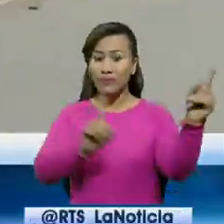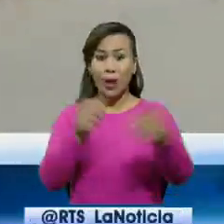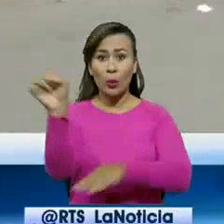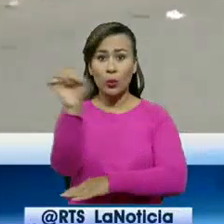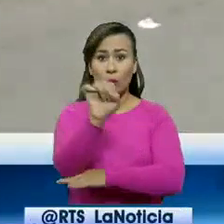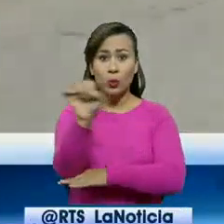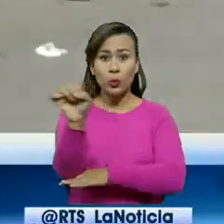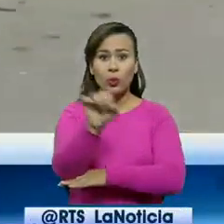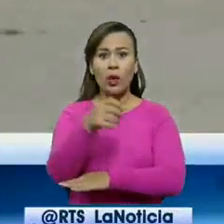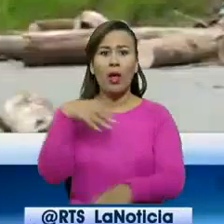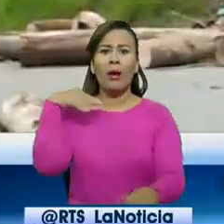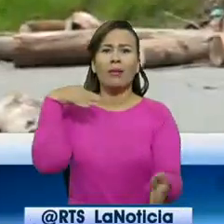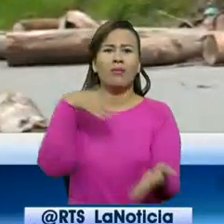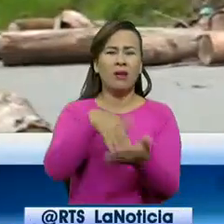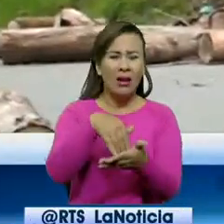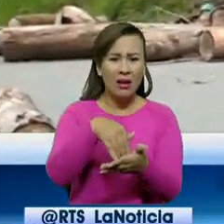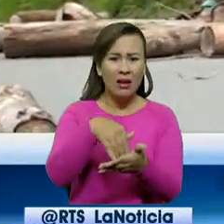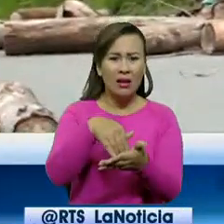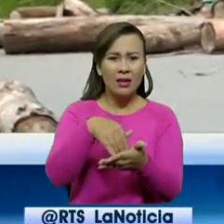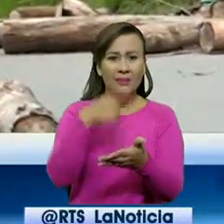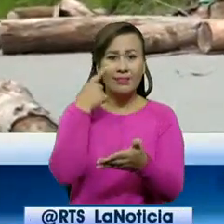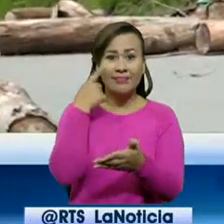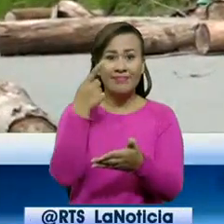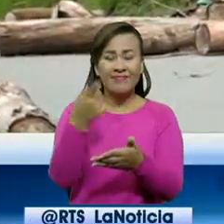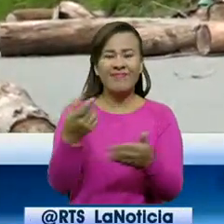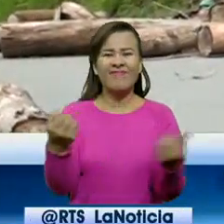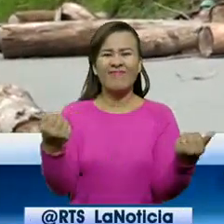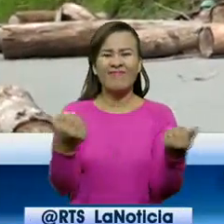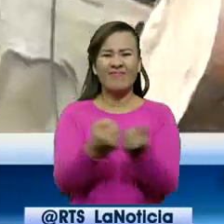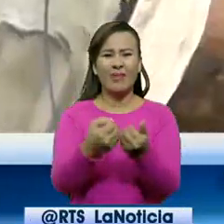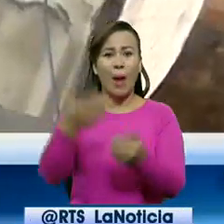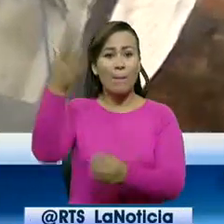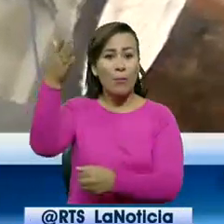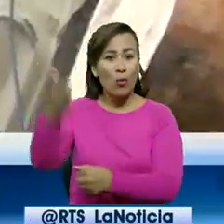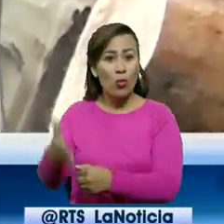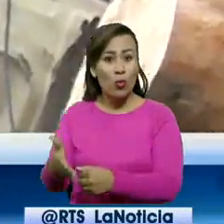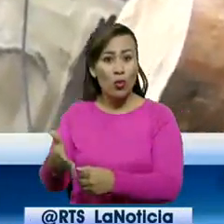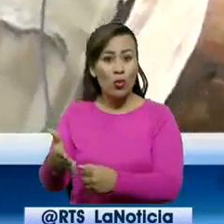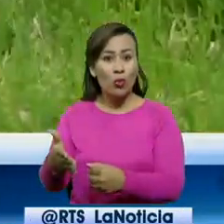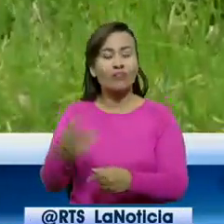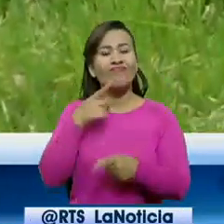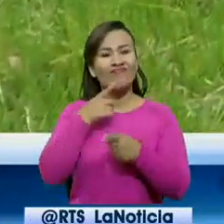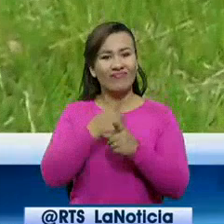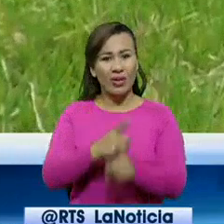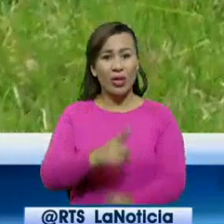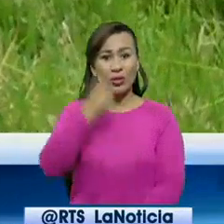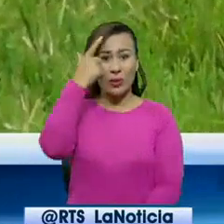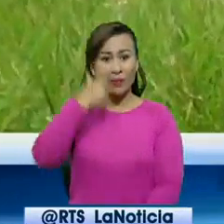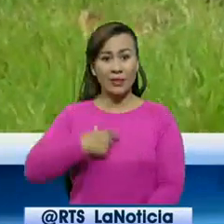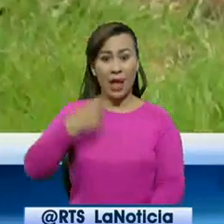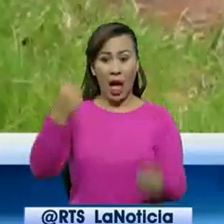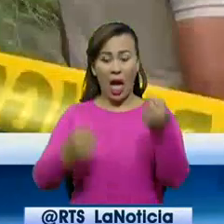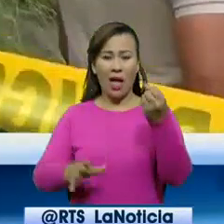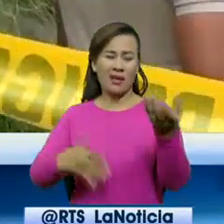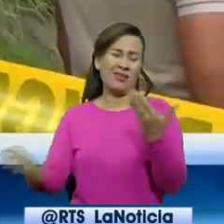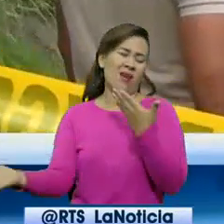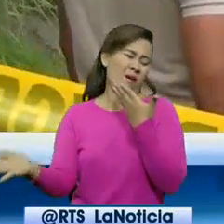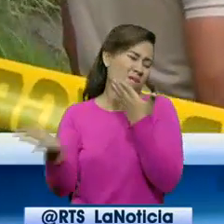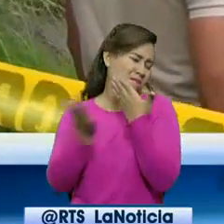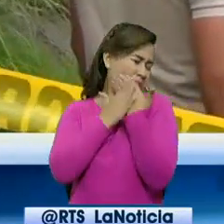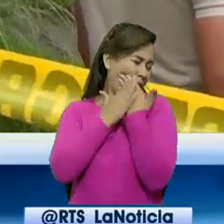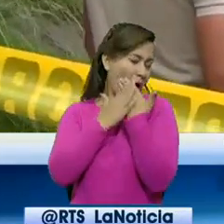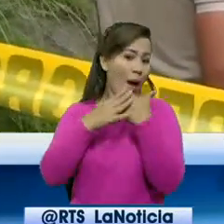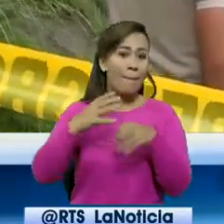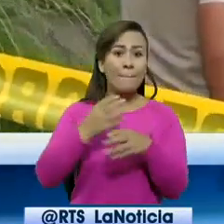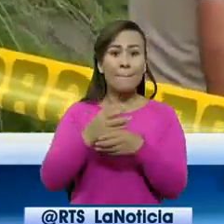perdido el control del pesado automotor para así impactarse contra el muro. Producto de aquello, los ocupantes fueron aplastados por la madera